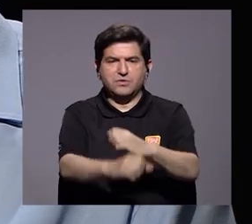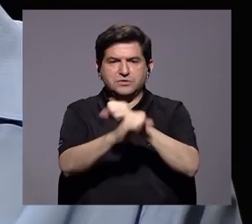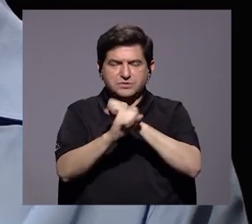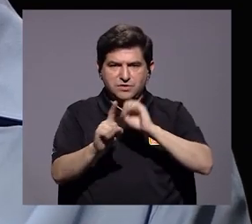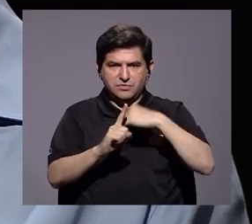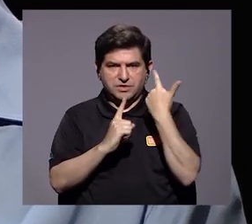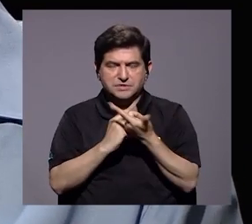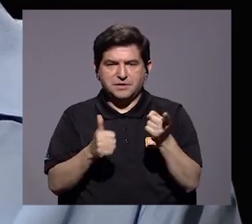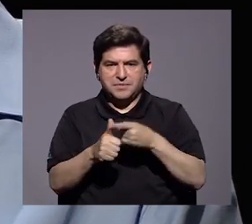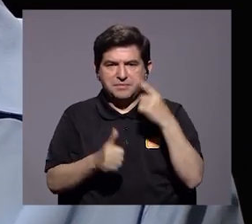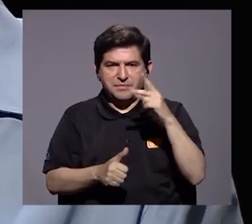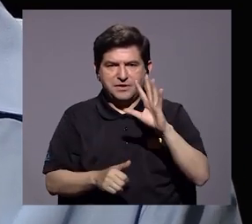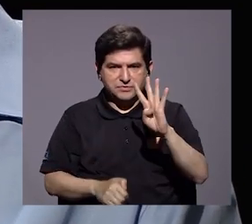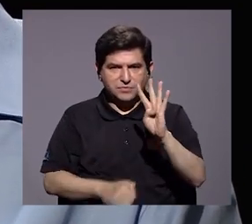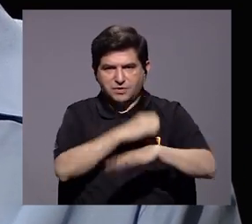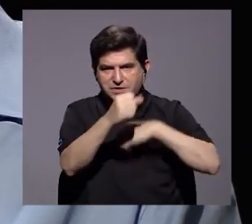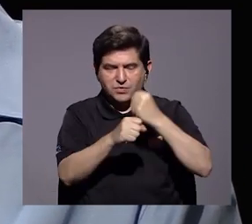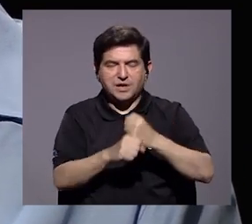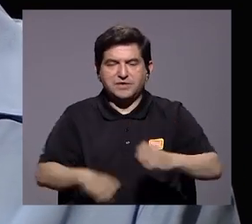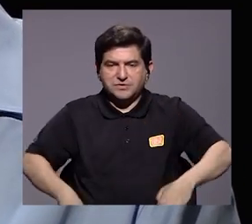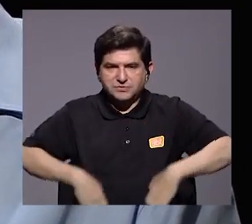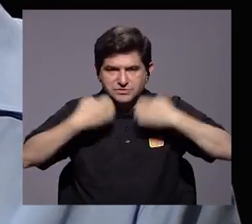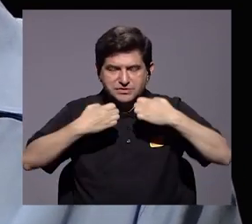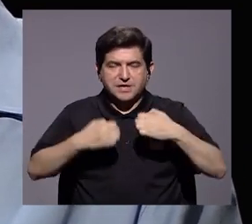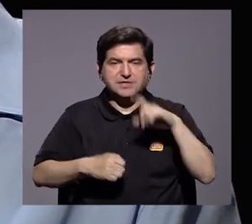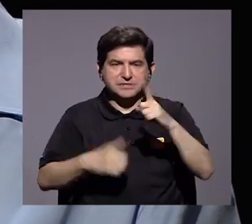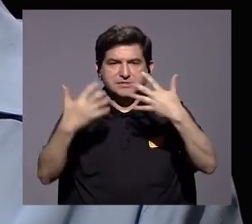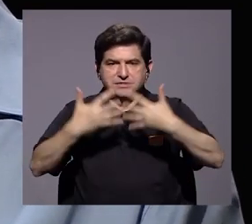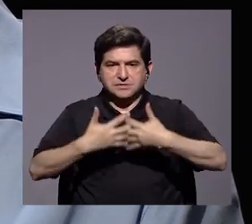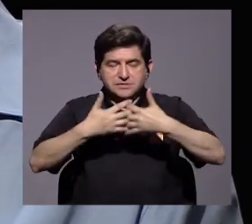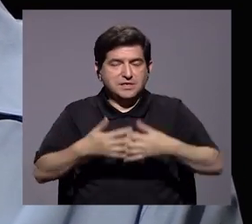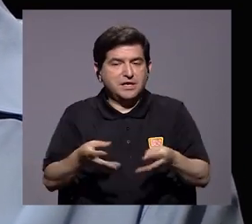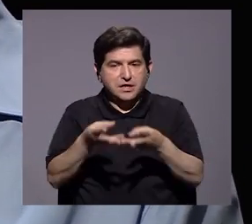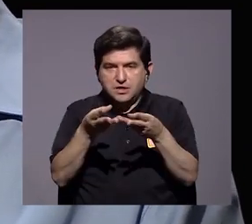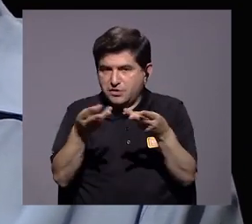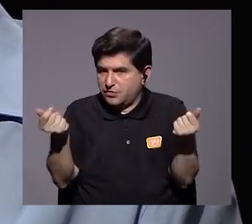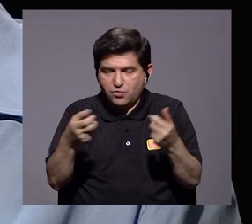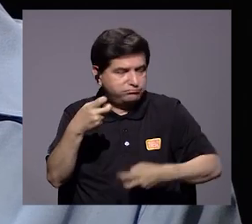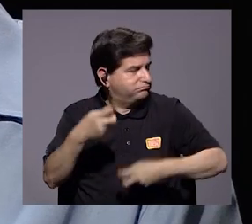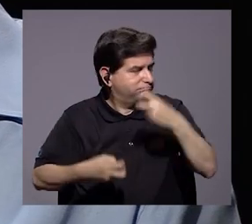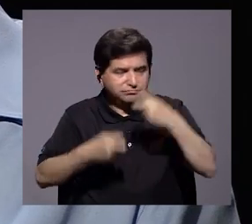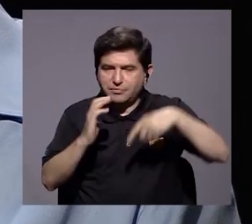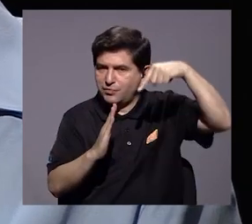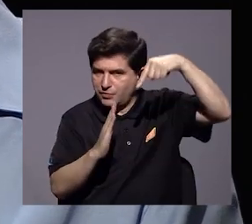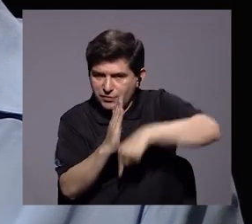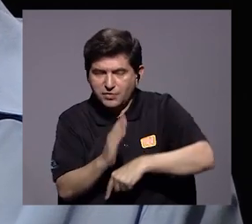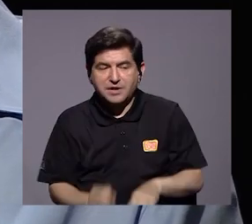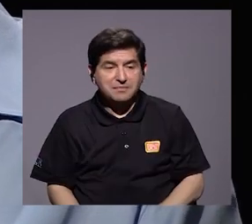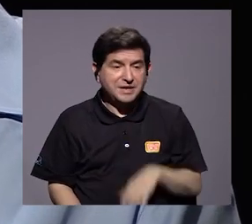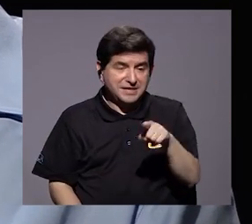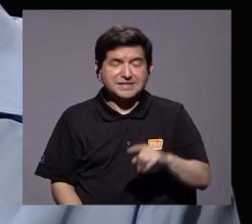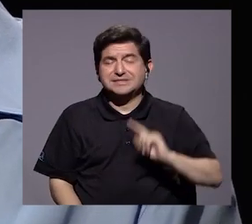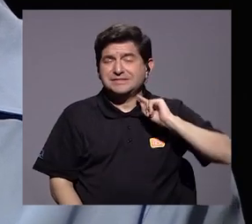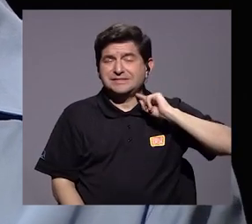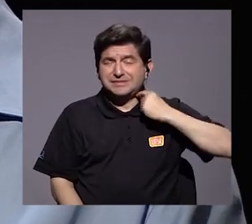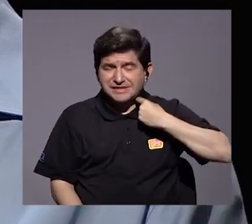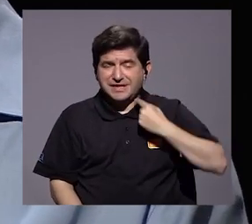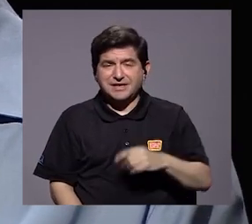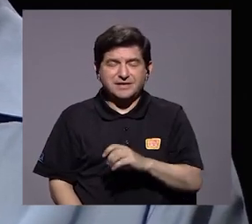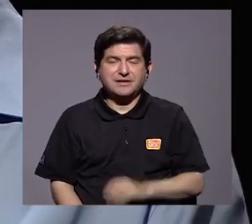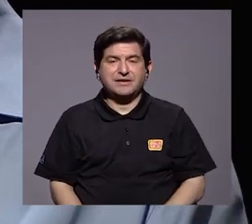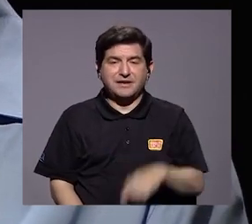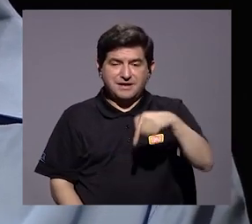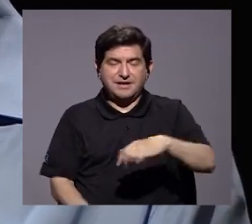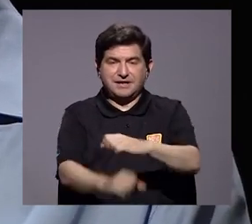primeros cuatro años de existencia de una empresa no resuelve el problema de fondo el problema de fondo es el altísimo costo de la seguridad social